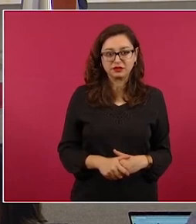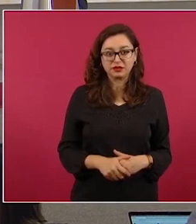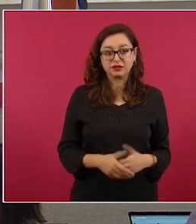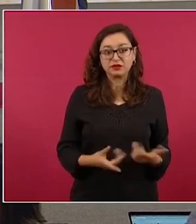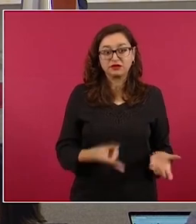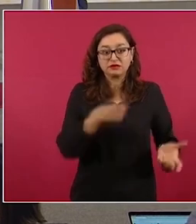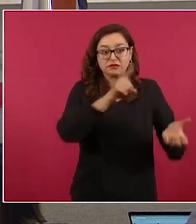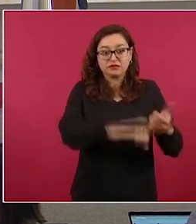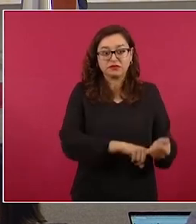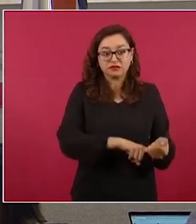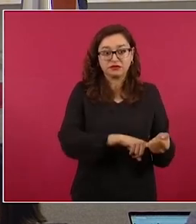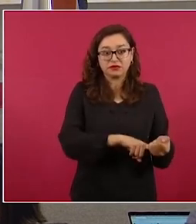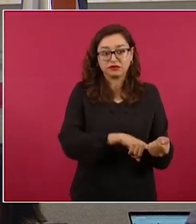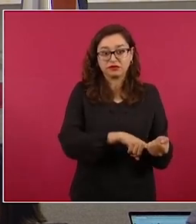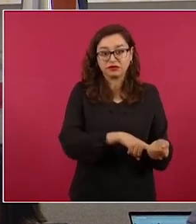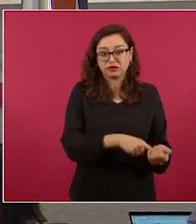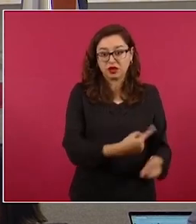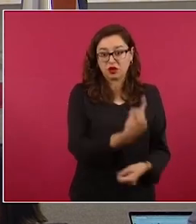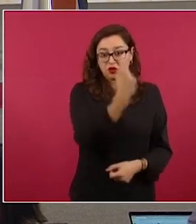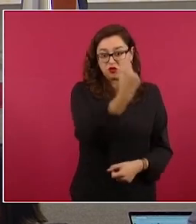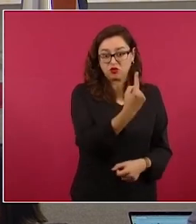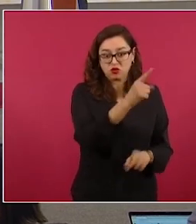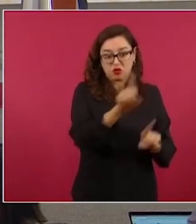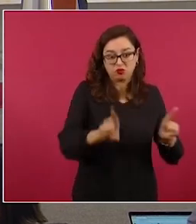su ministro del Interior. ¿Quién?